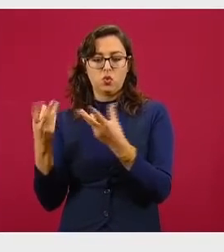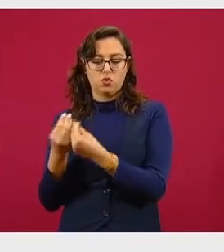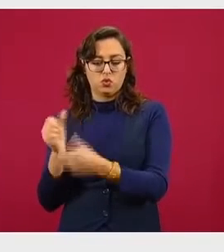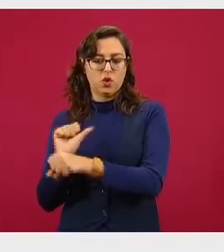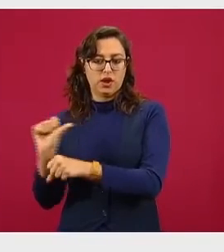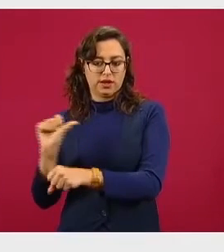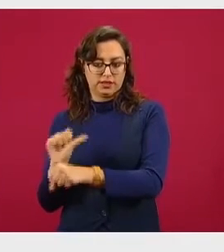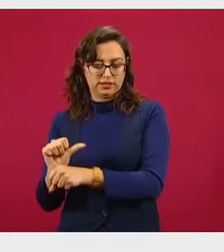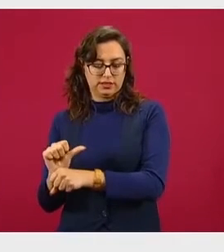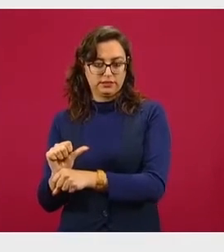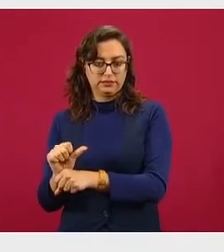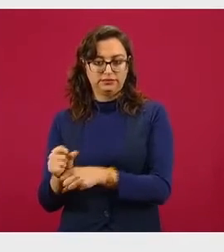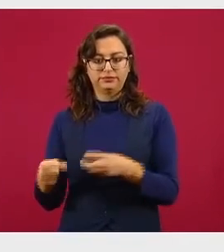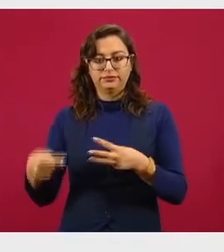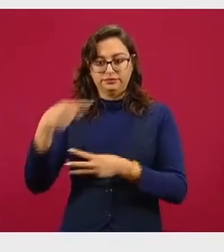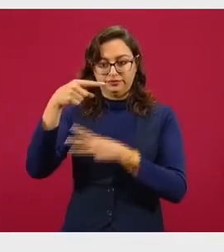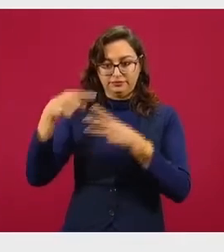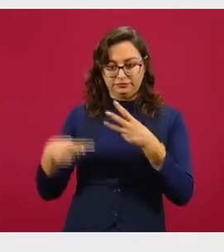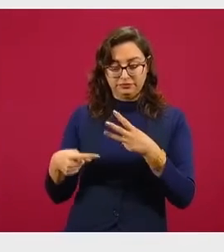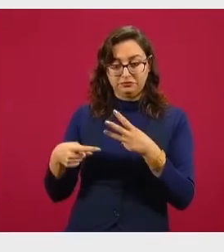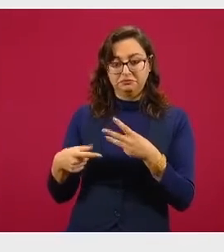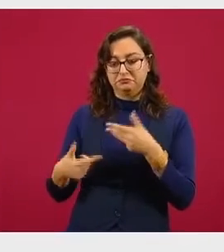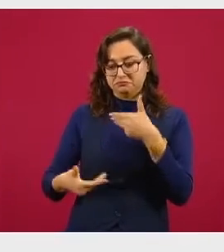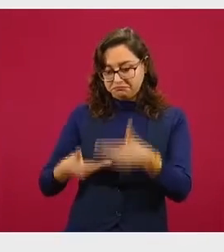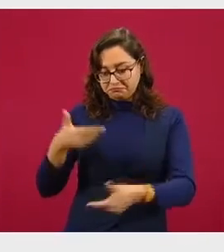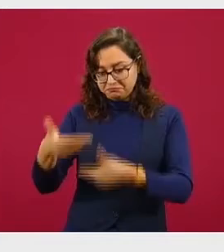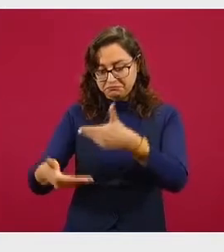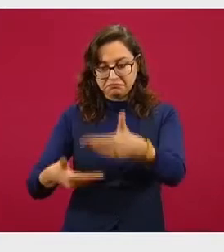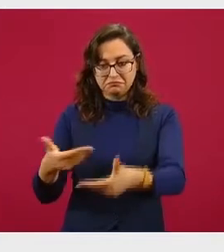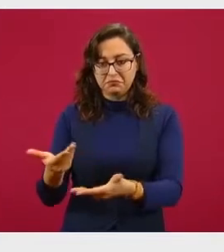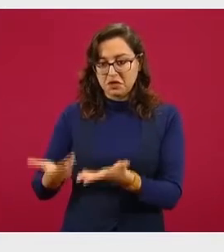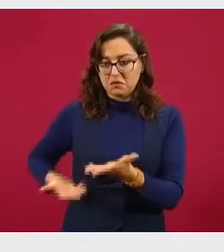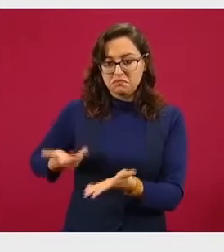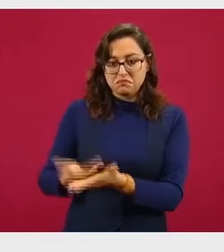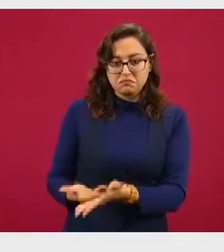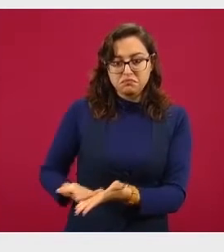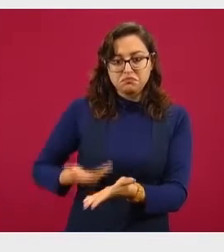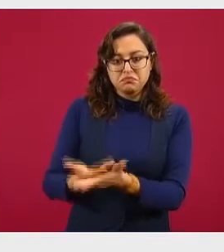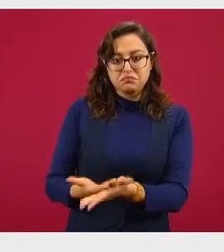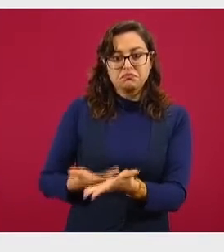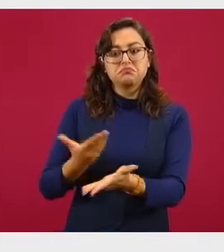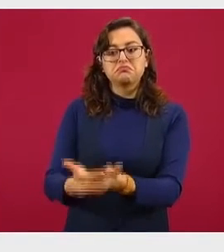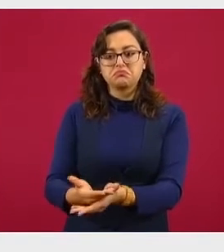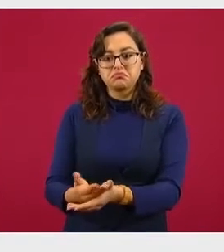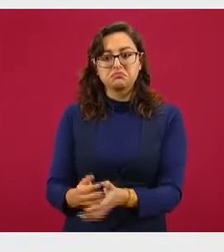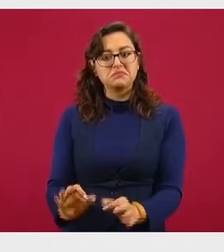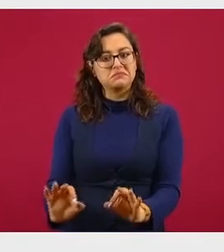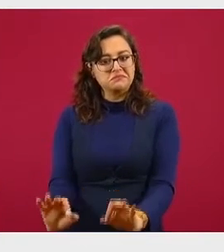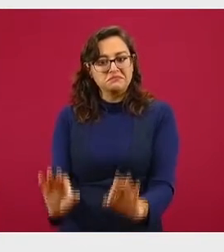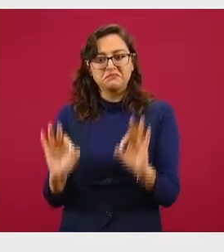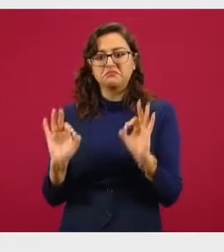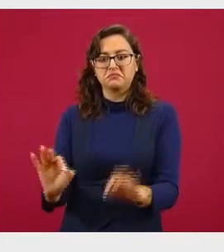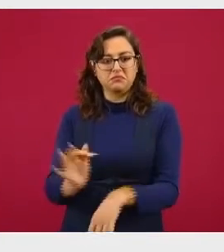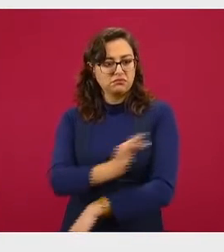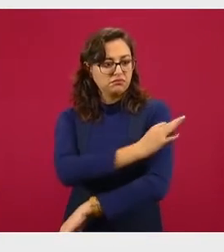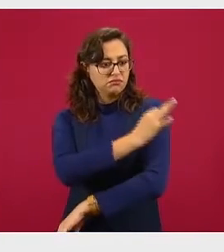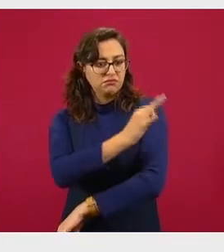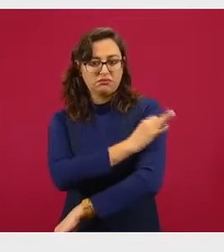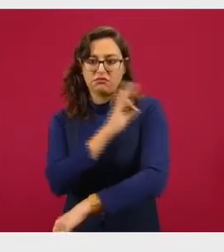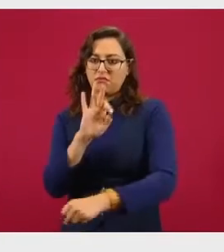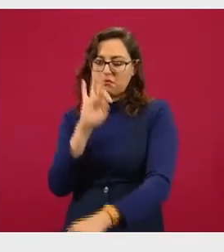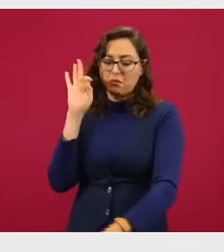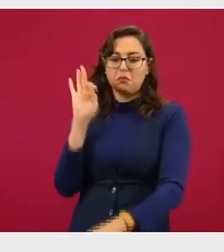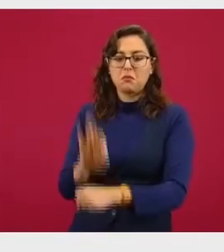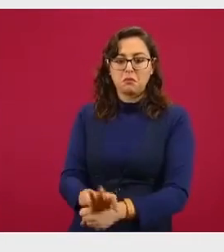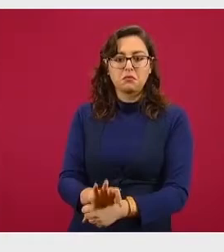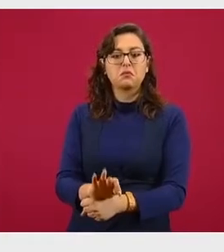Esas 3 en la semana han presentado diferentes estudios. En síntesis, tienen efectividades muy altas, como se